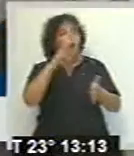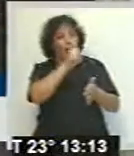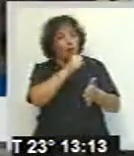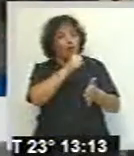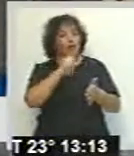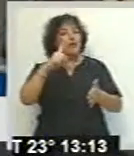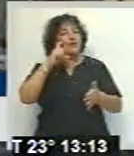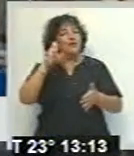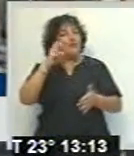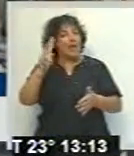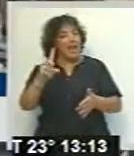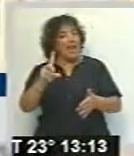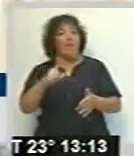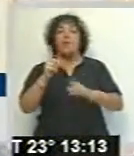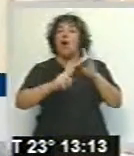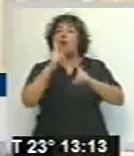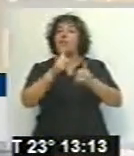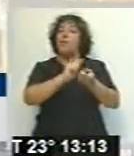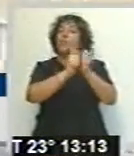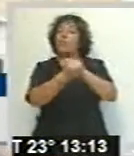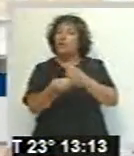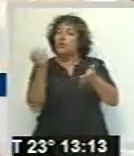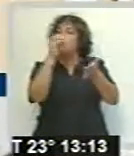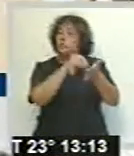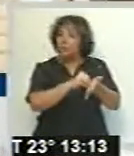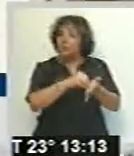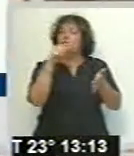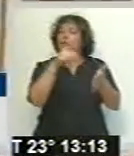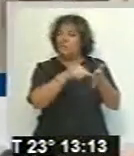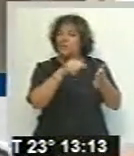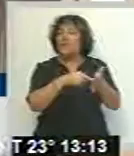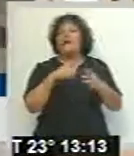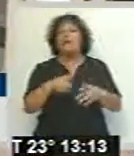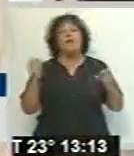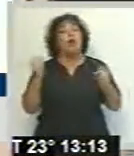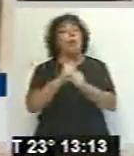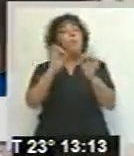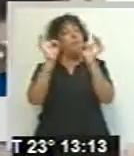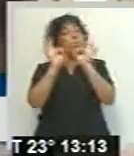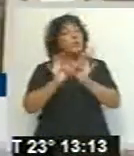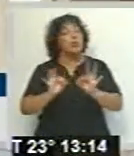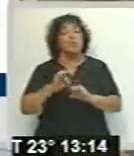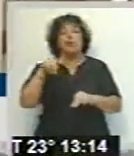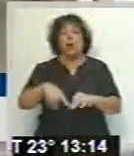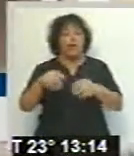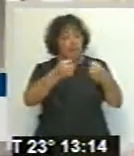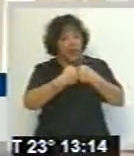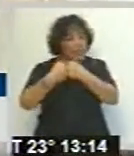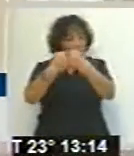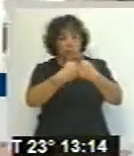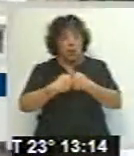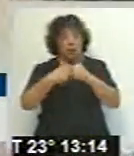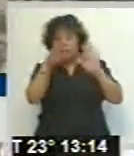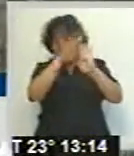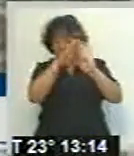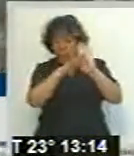por eso que se introdujeron algunas modificaciones salió un proyecto el cual está de acuerdo a las normas del Código